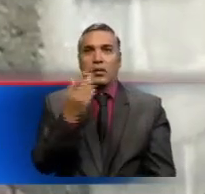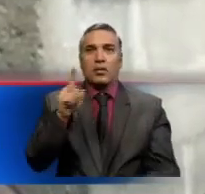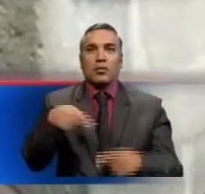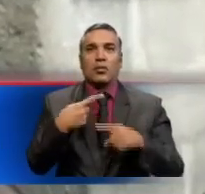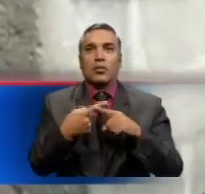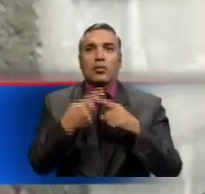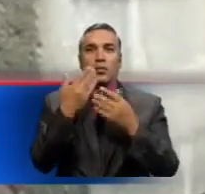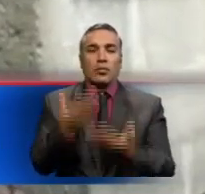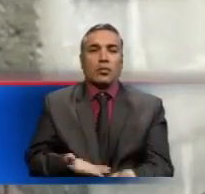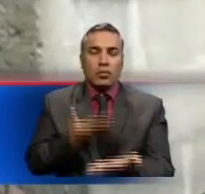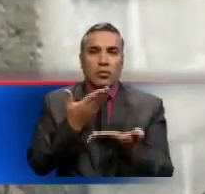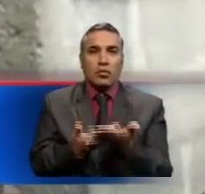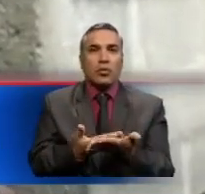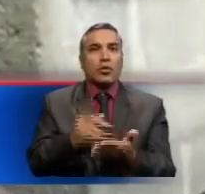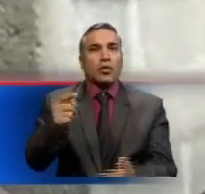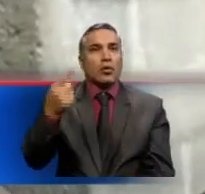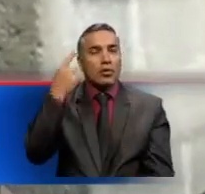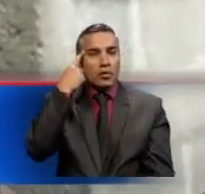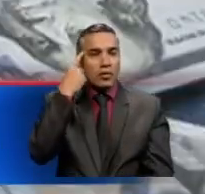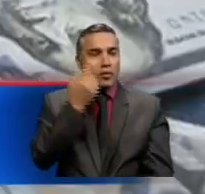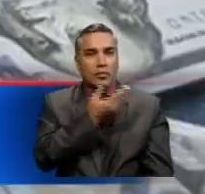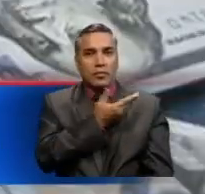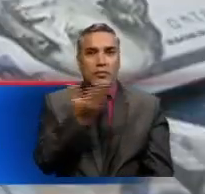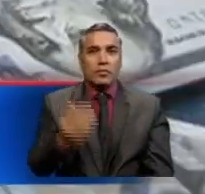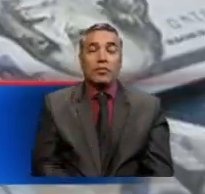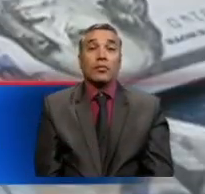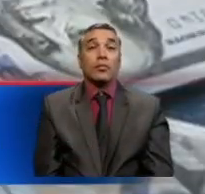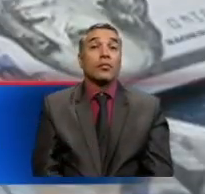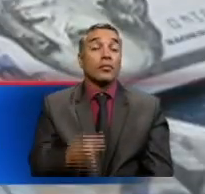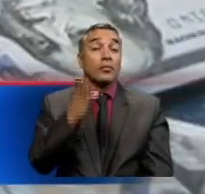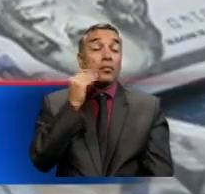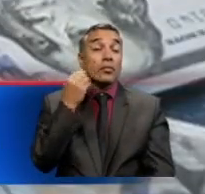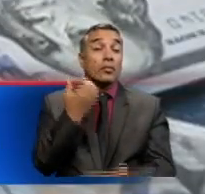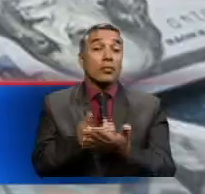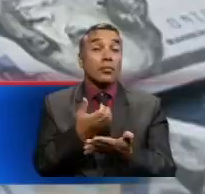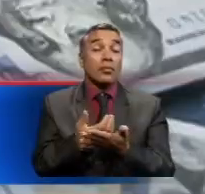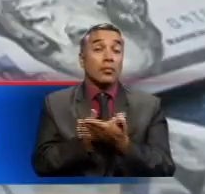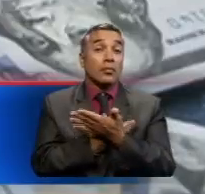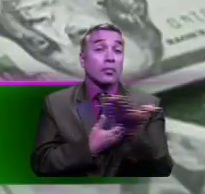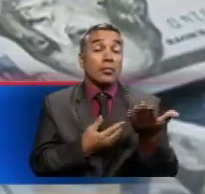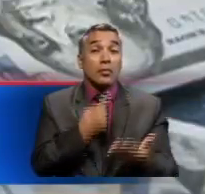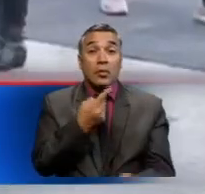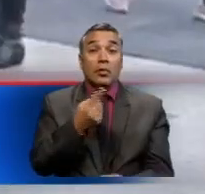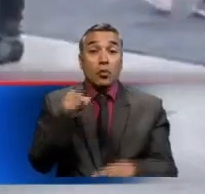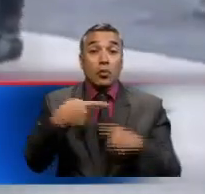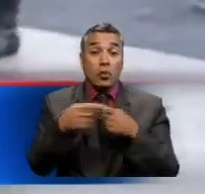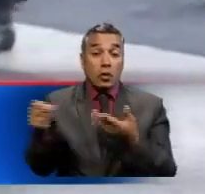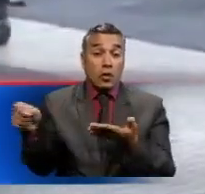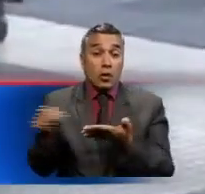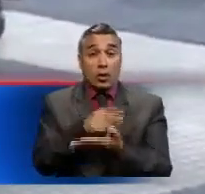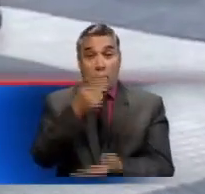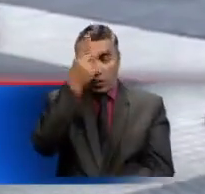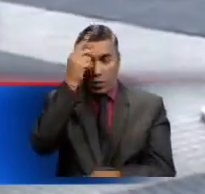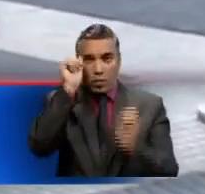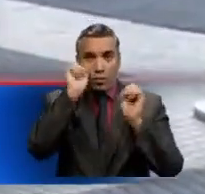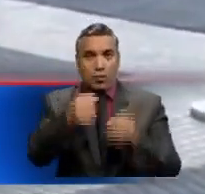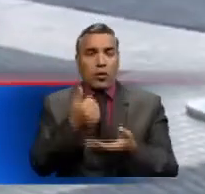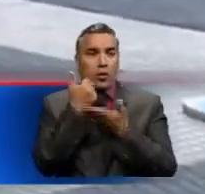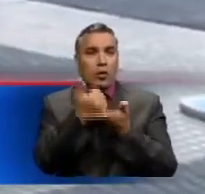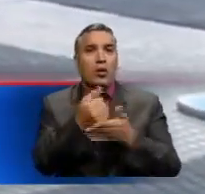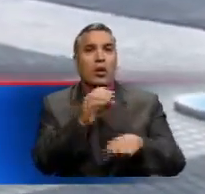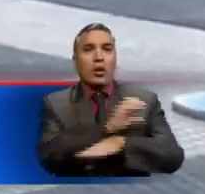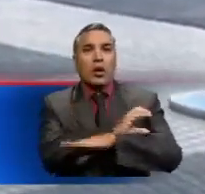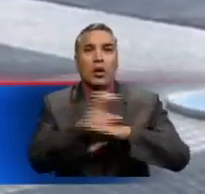propuesta que nos hace el gobierno nacional en este momento. El experto económico Bruno Iannuselli señala que la condonación de deudas podría ayudar a los